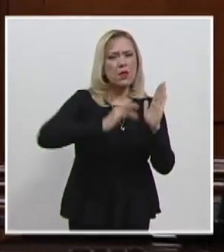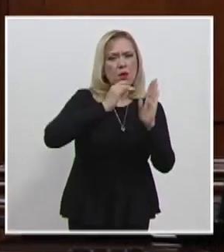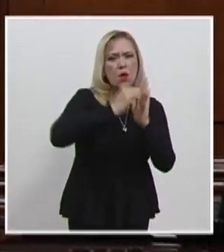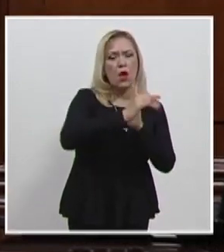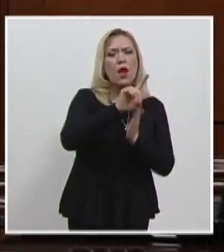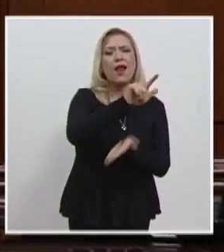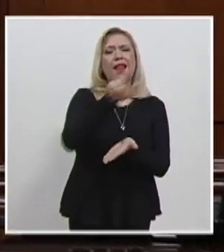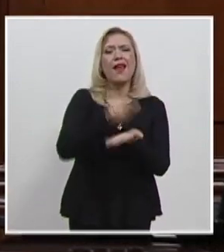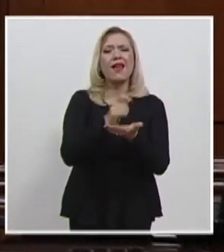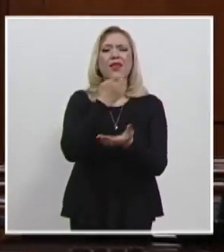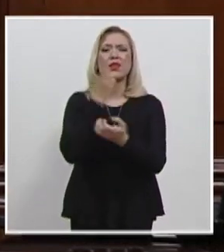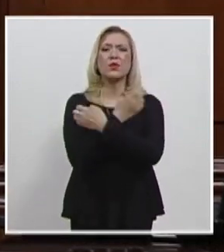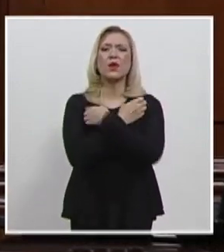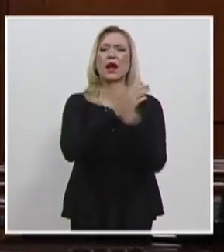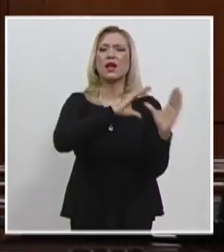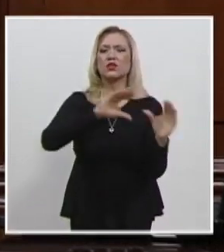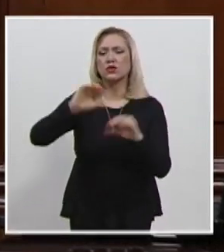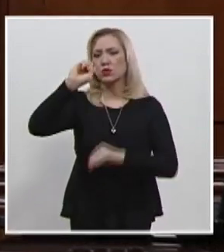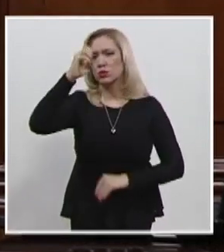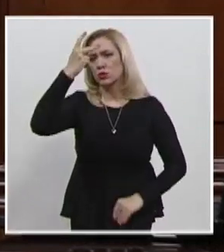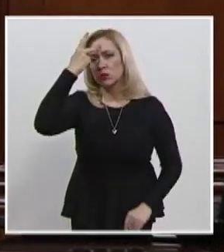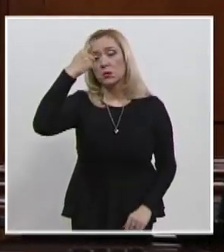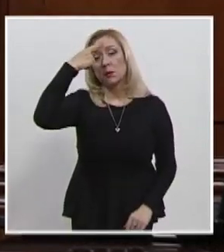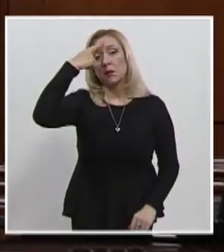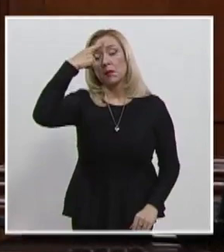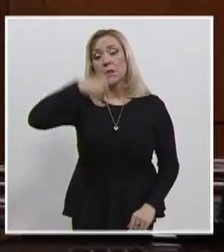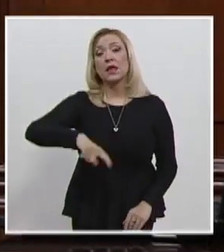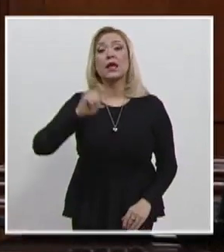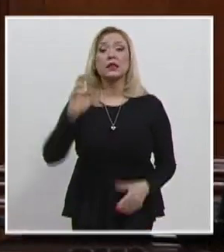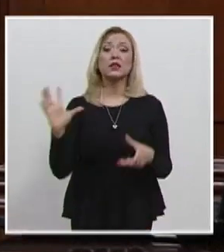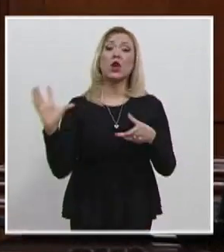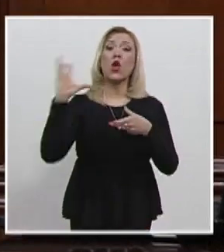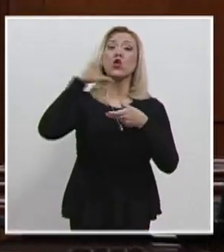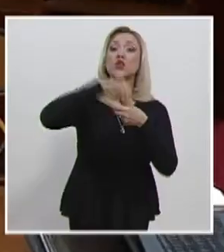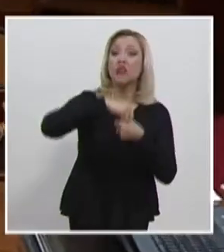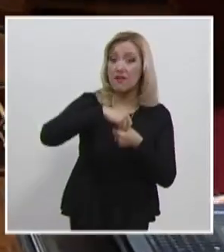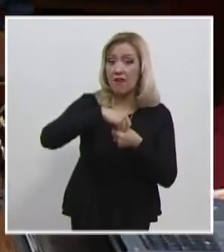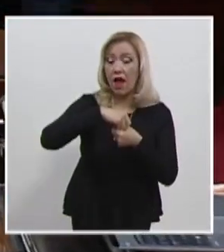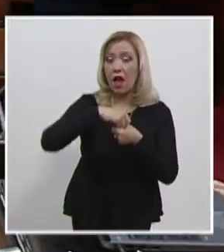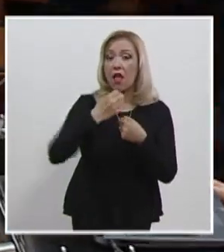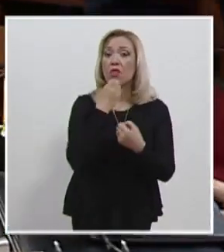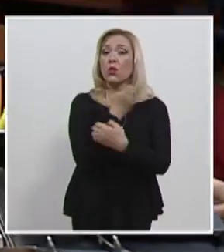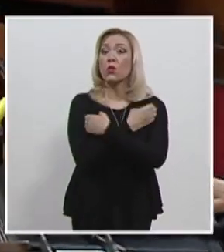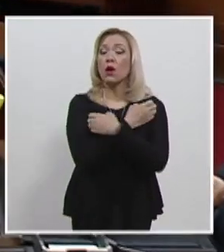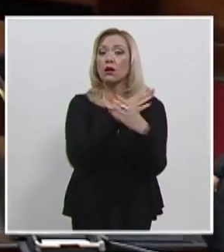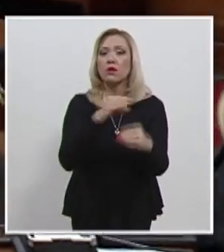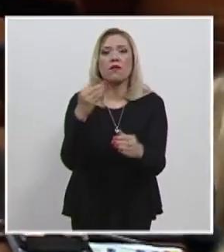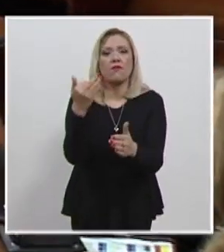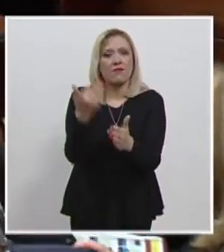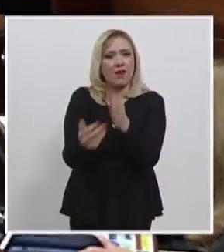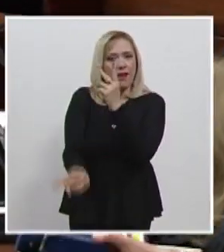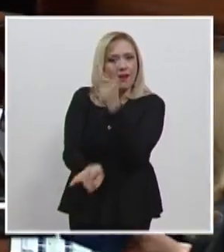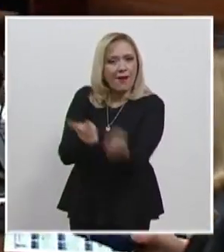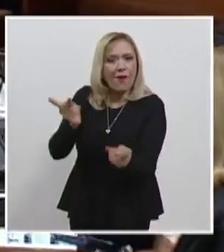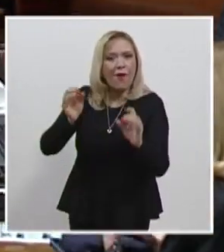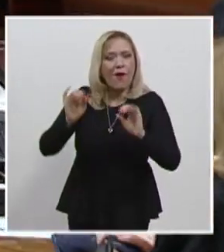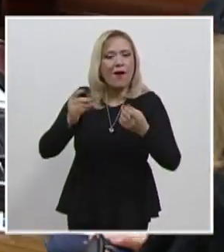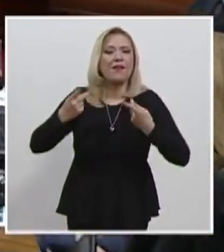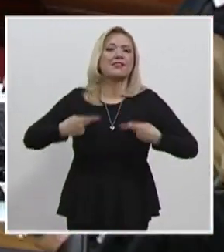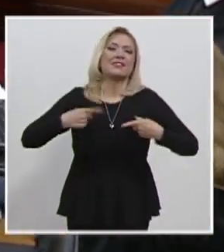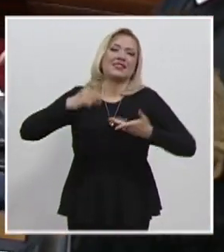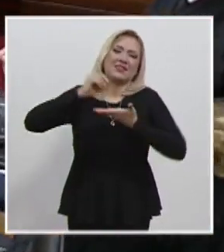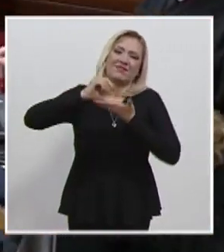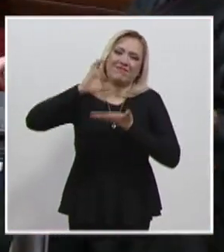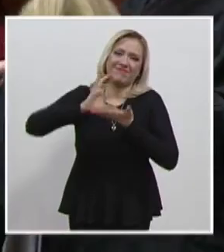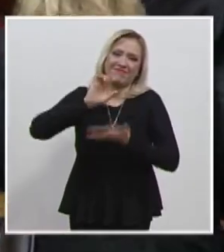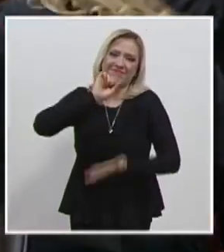educación de San Luis Potosí relativo a la educación inclusiva esto también por no realizar consulta previa a personas